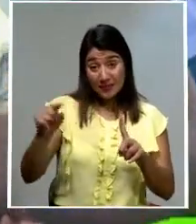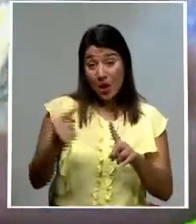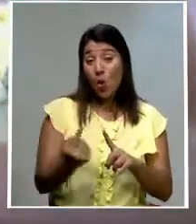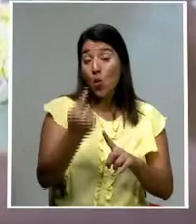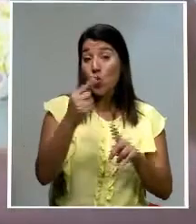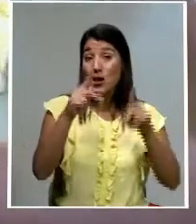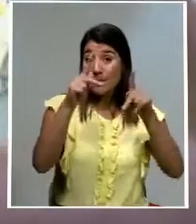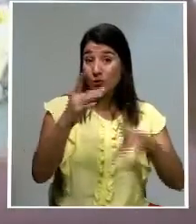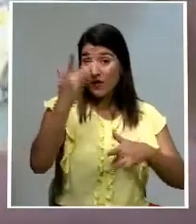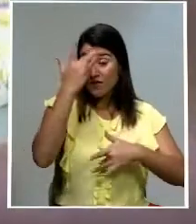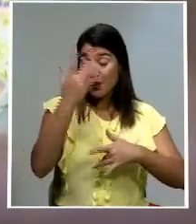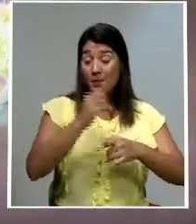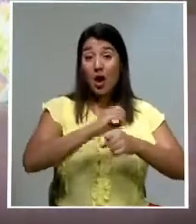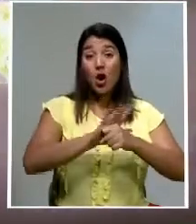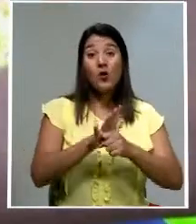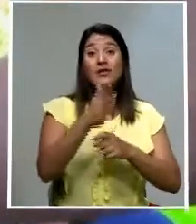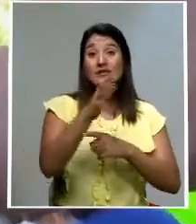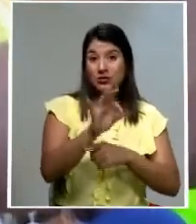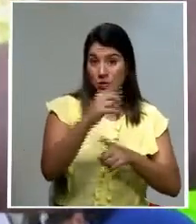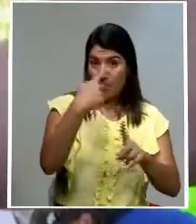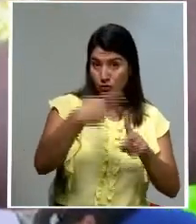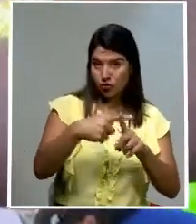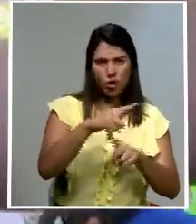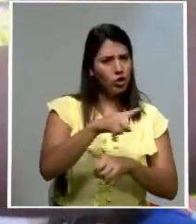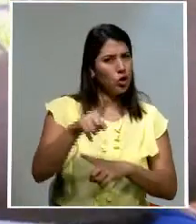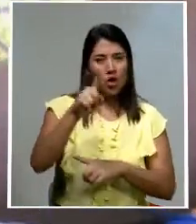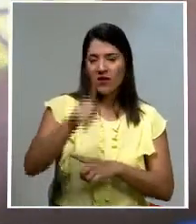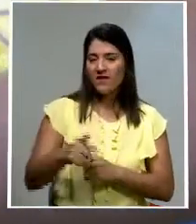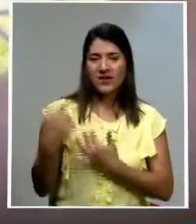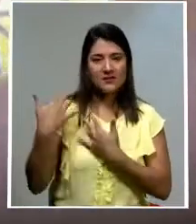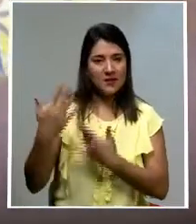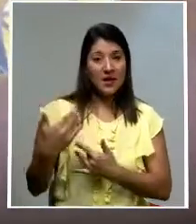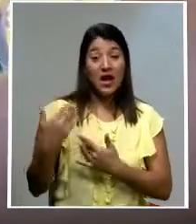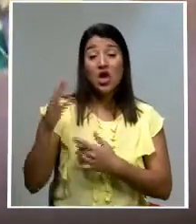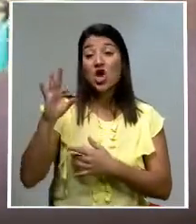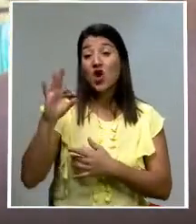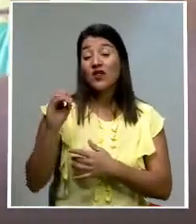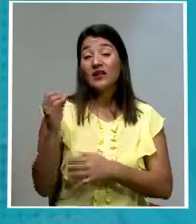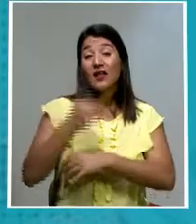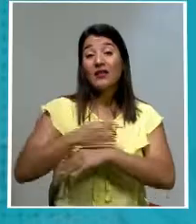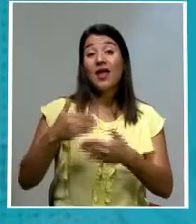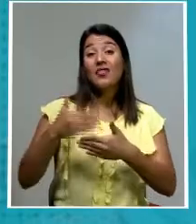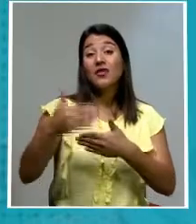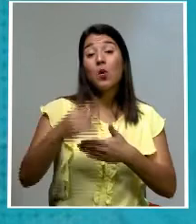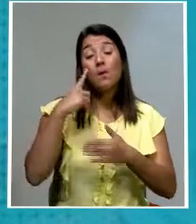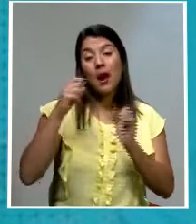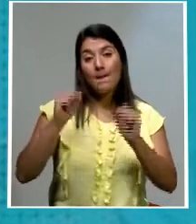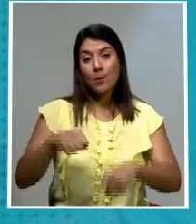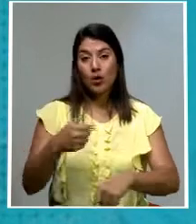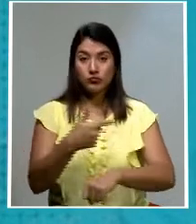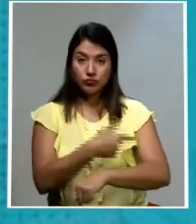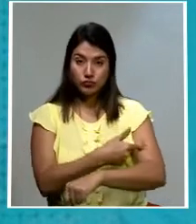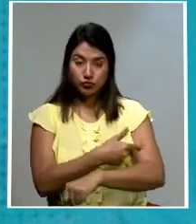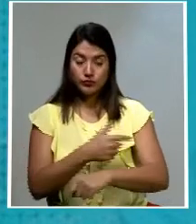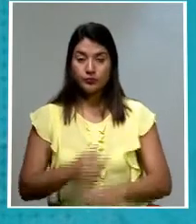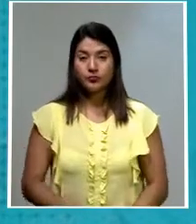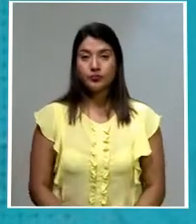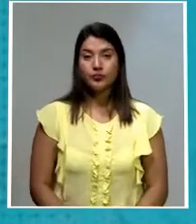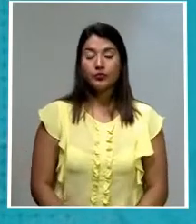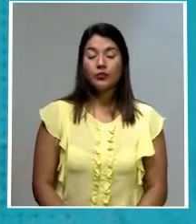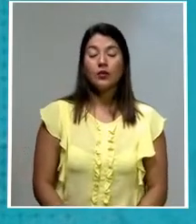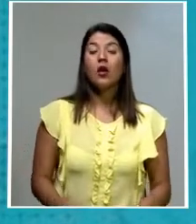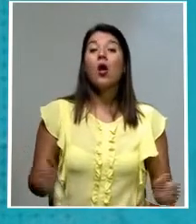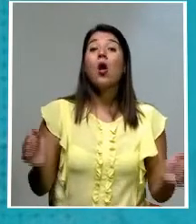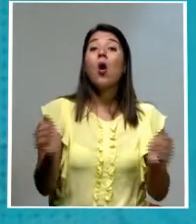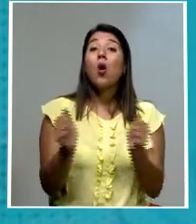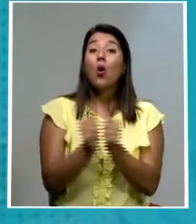por COVID-19 ya no debe esperar 90 días para la aplicación de la vacuna. Con la evidencia